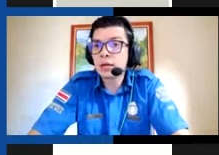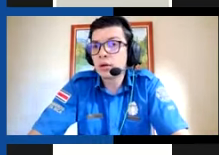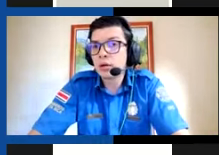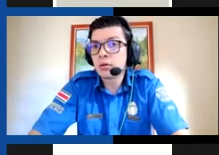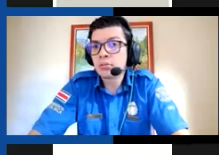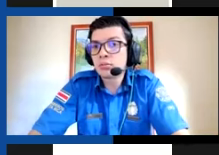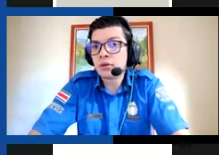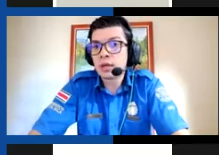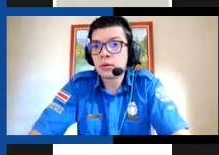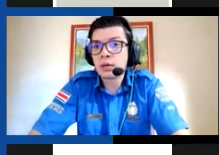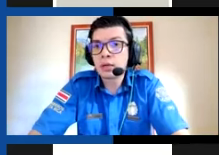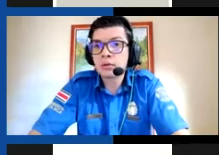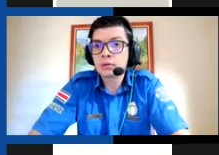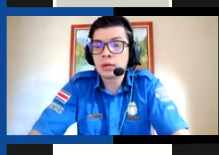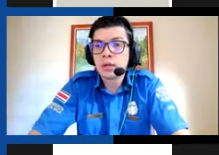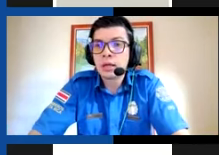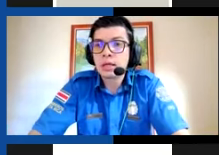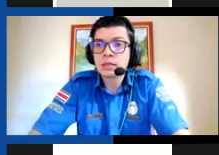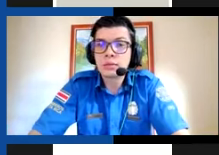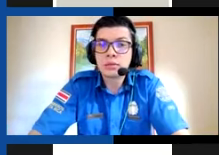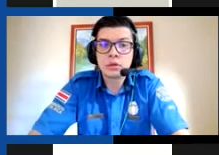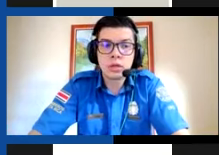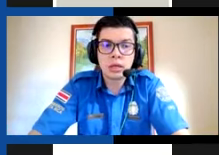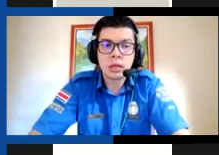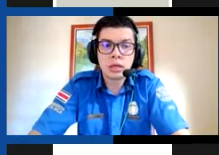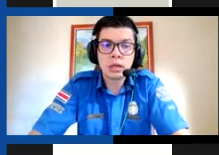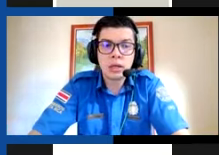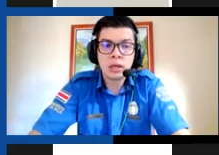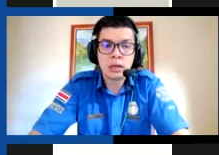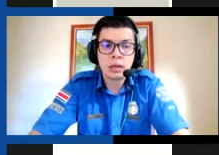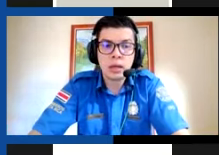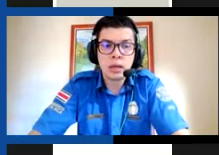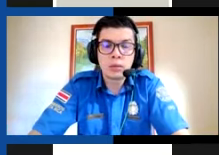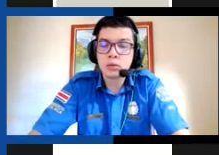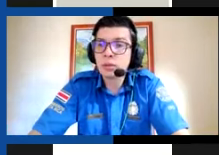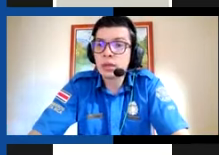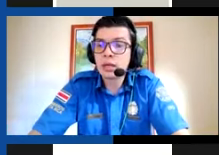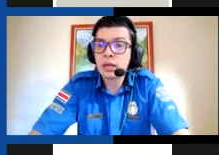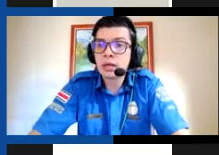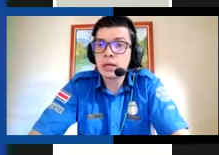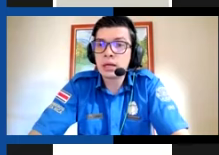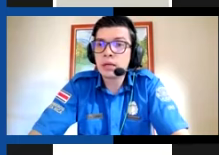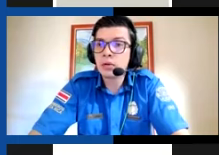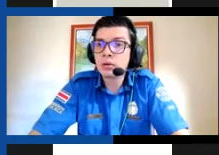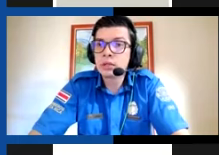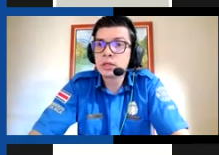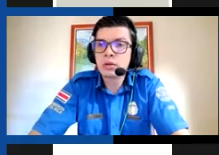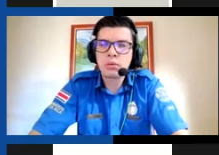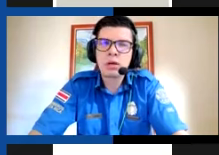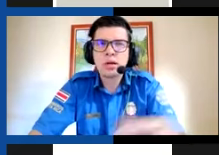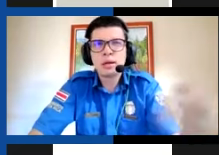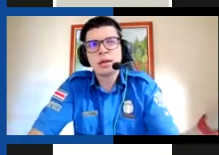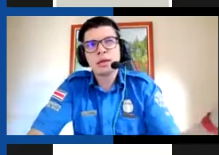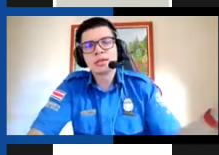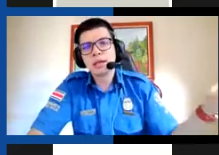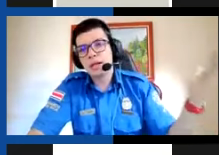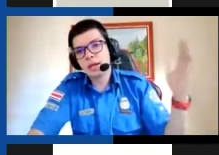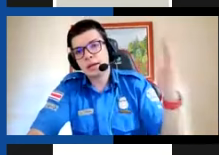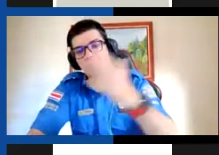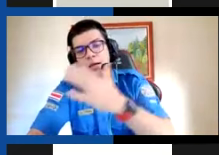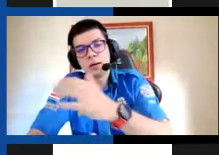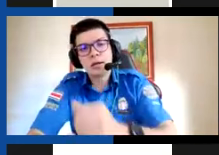del Colegio Federado de Ingenieros, que sí menciona que justamente el ingeniero diseñador, bueno, hay una